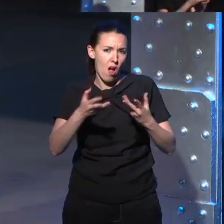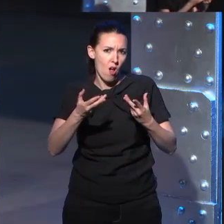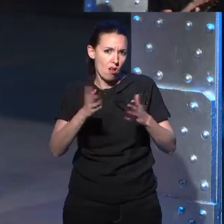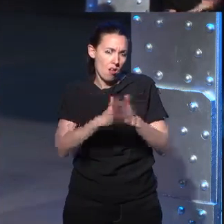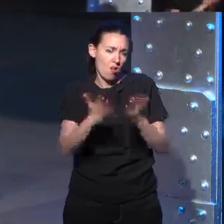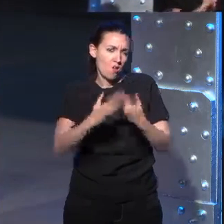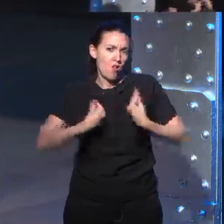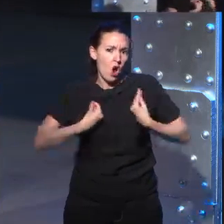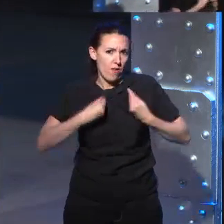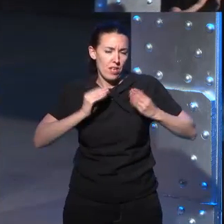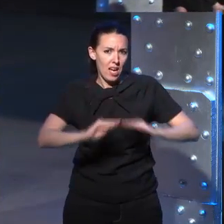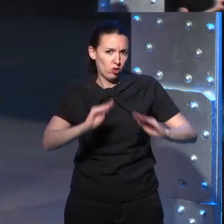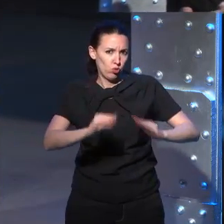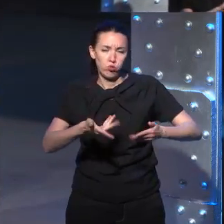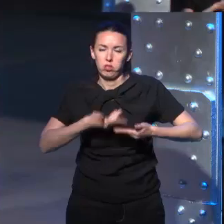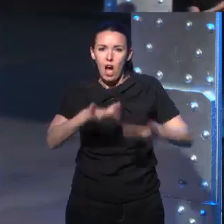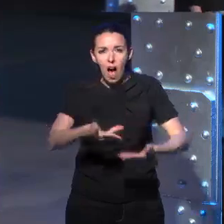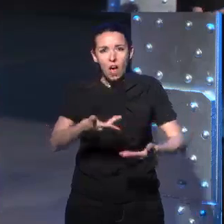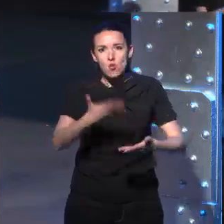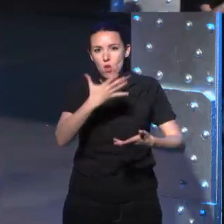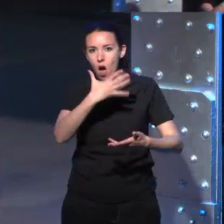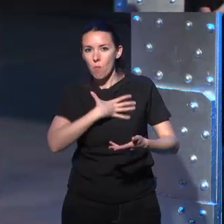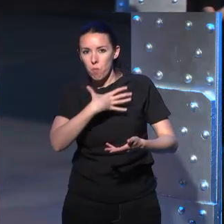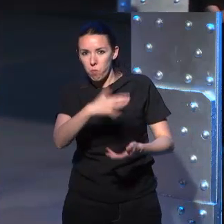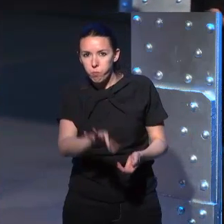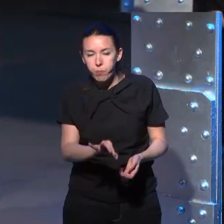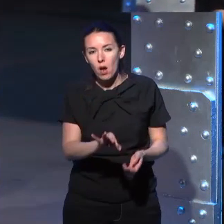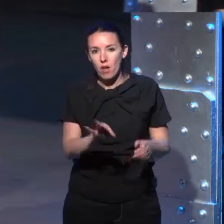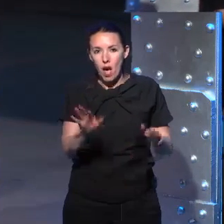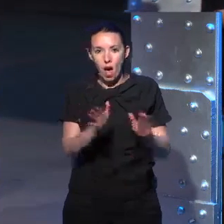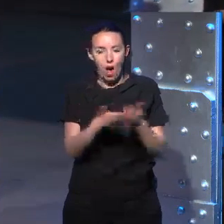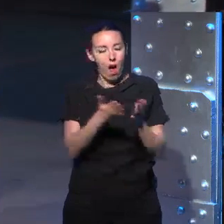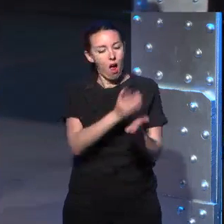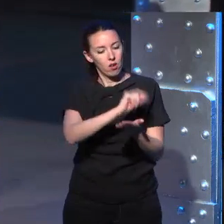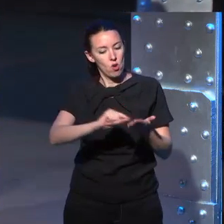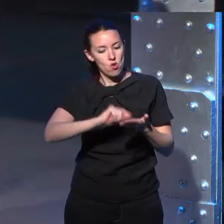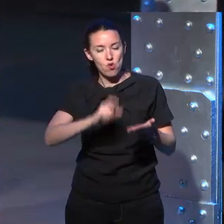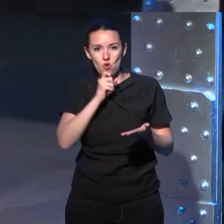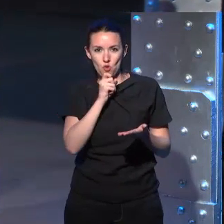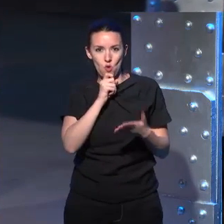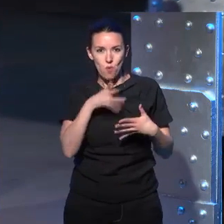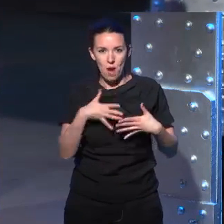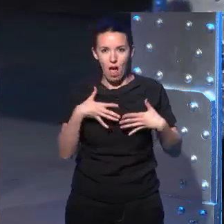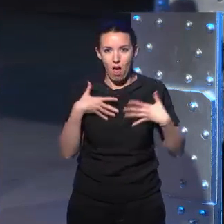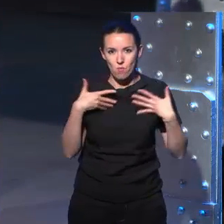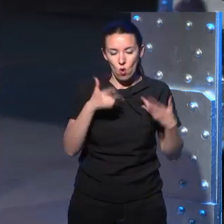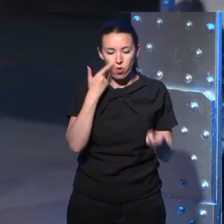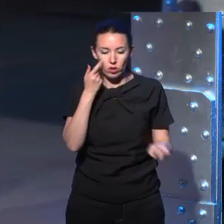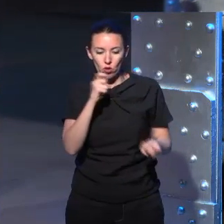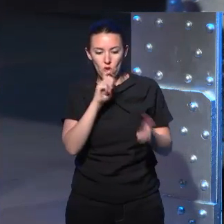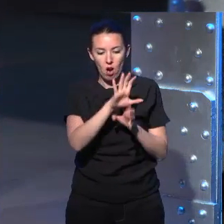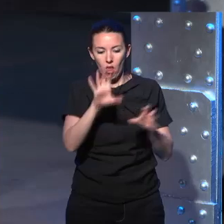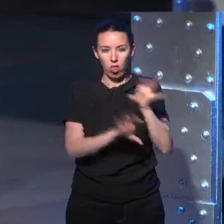le ayudan en la tarea de jugar con el relato al novelista a la hora de administrar las emociones del